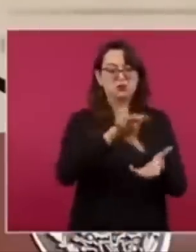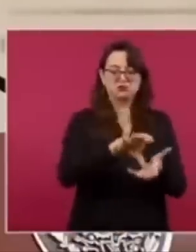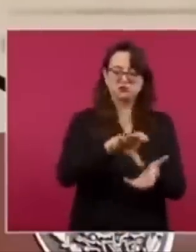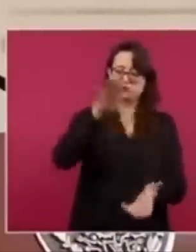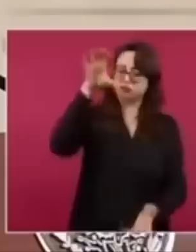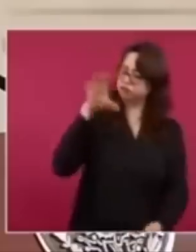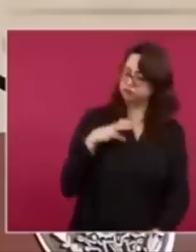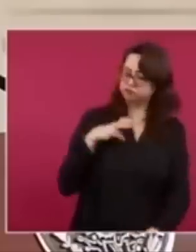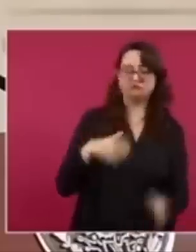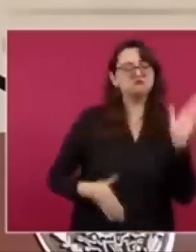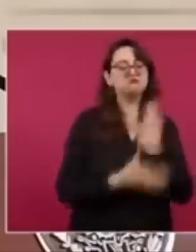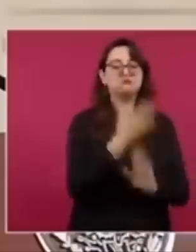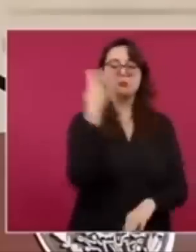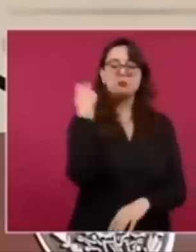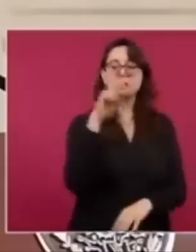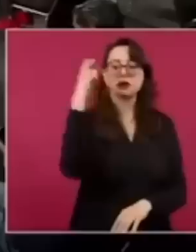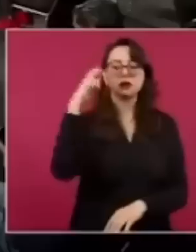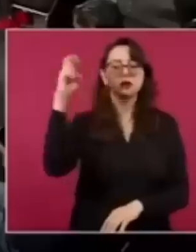a